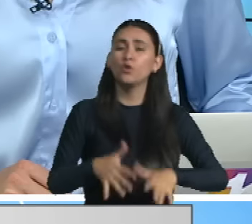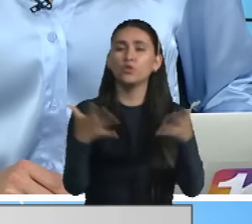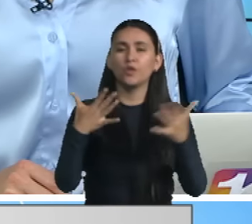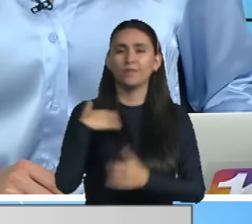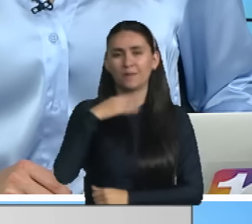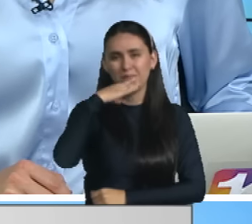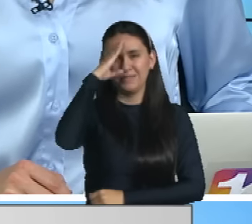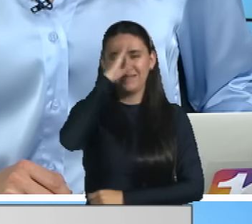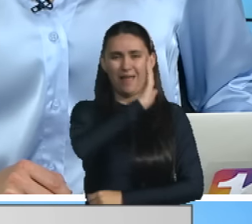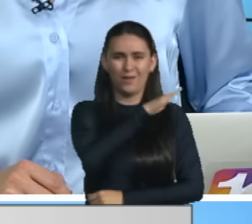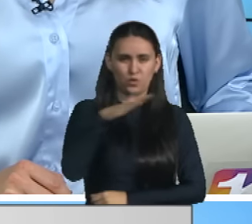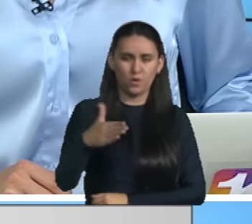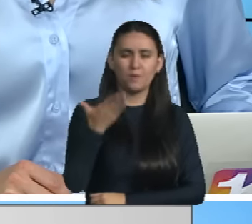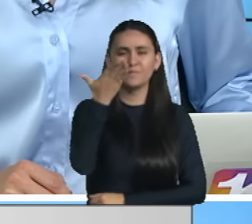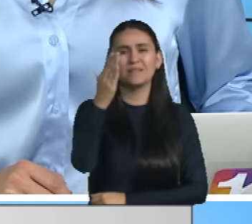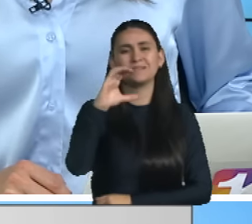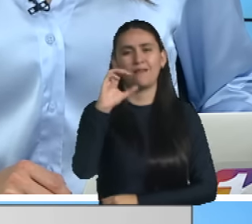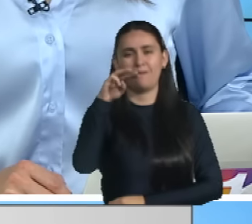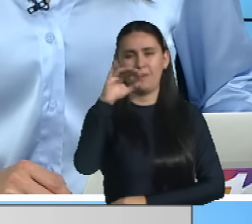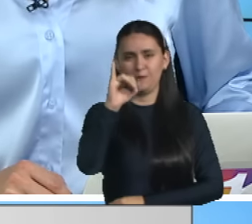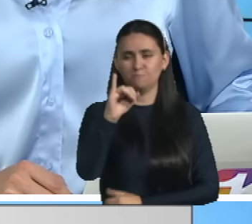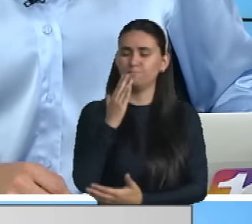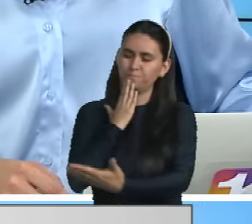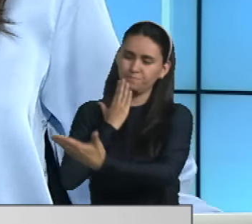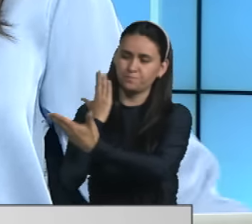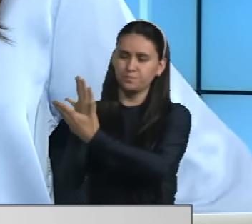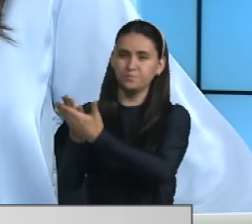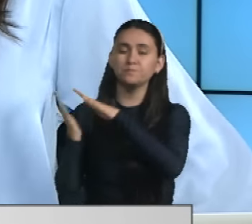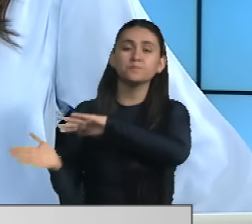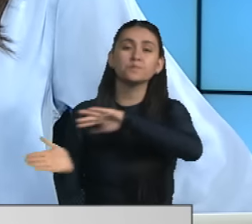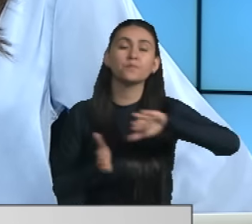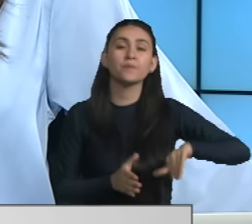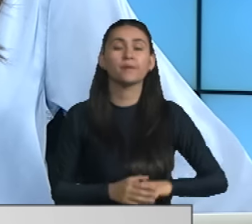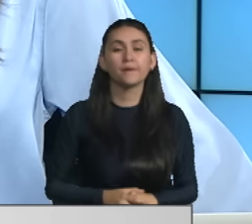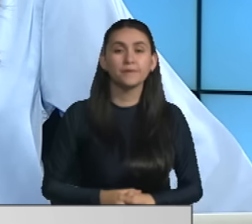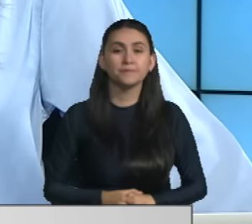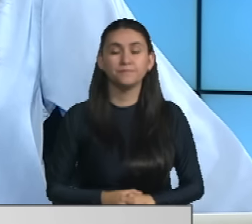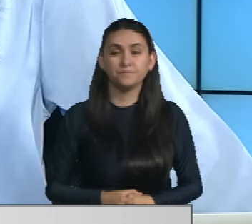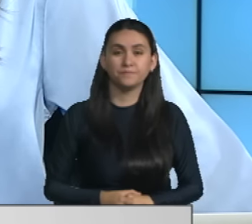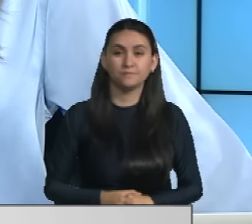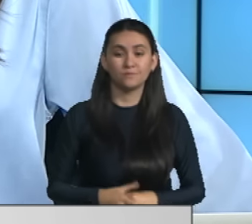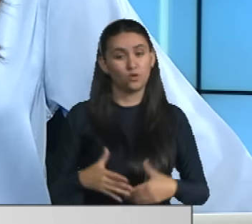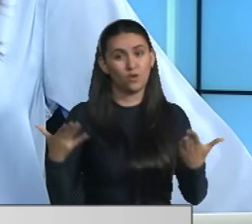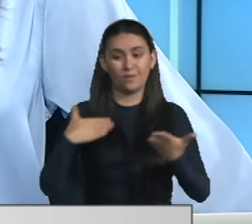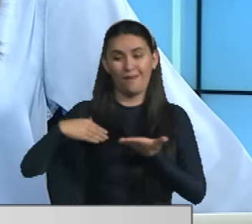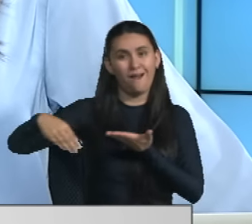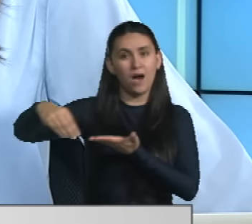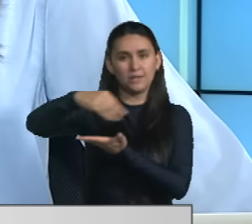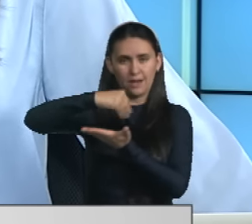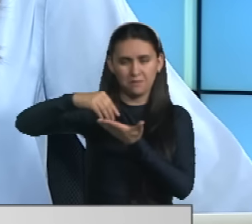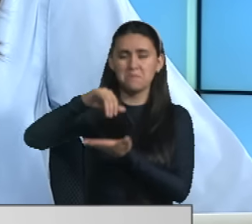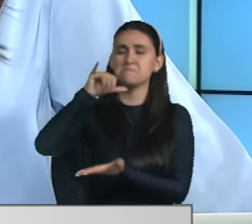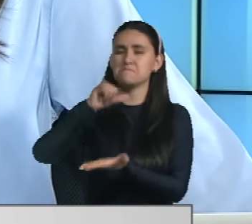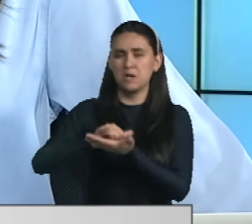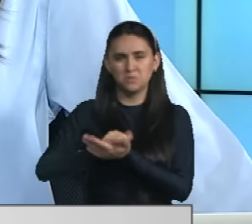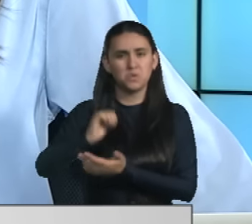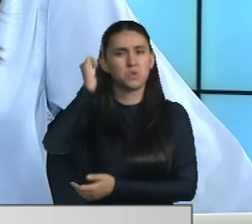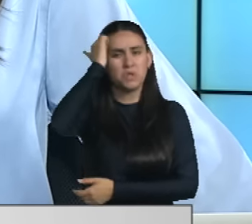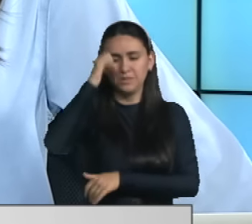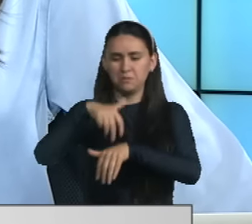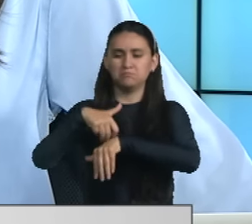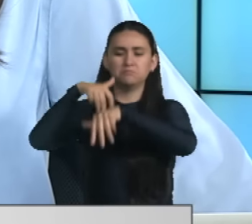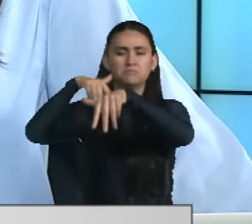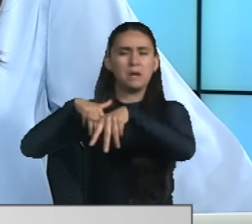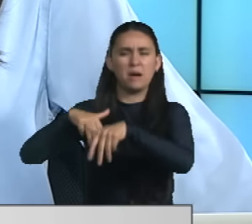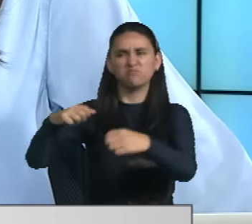Muñoz, Noticentro 1, CMI. Hernán, muchísimas gracias. Y el magisterio en el Atlántico también salió hoy a las calles de Barranquilla